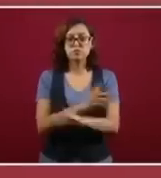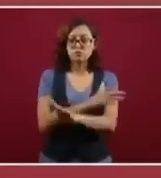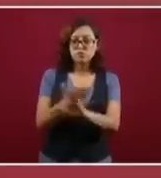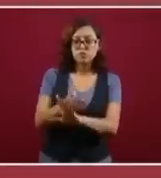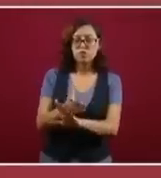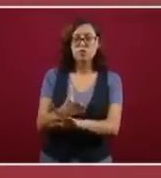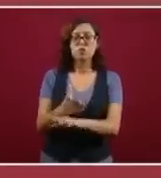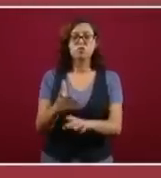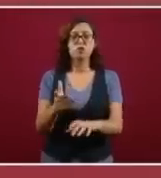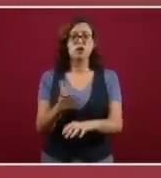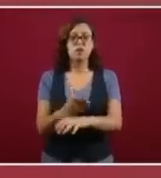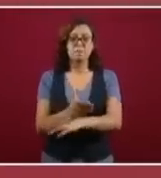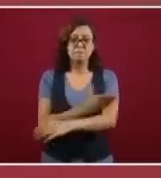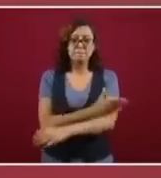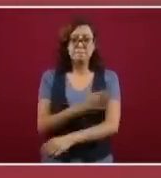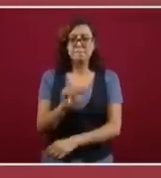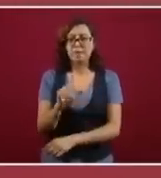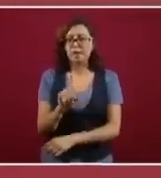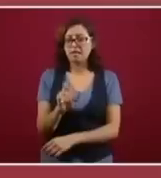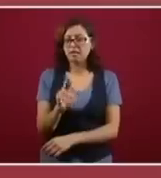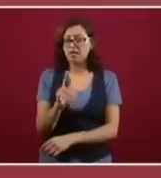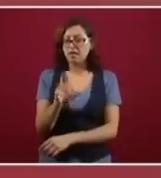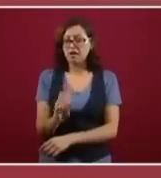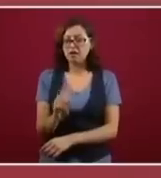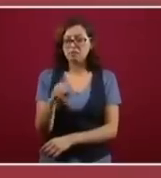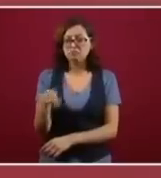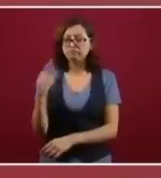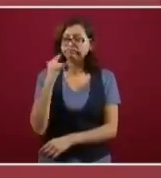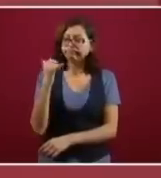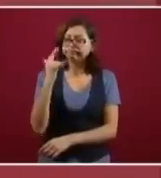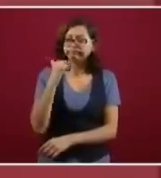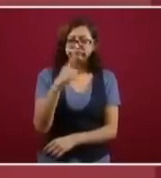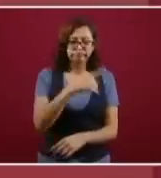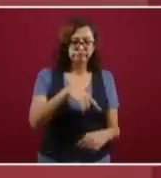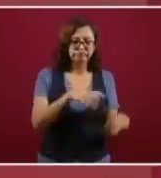Madero y de los luchadores sociales.